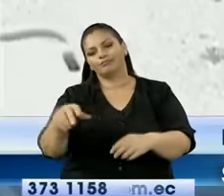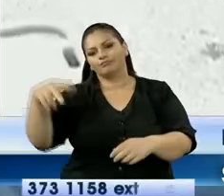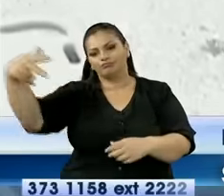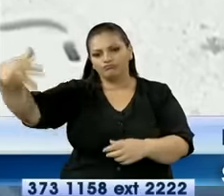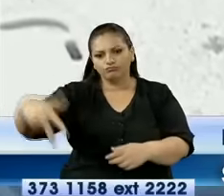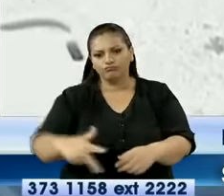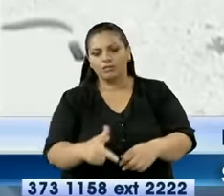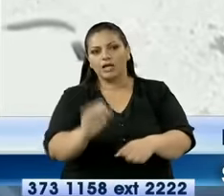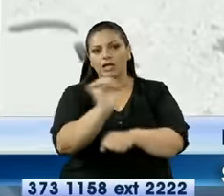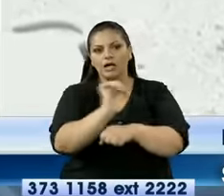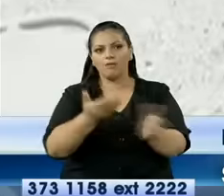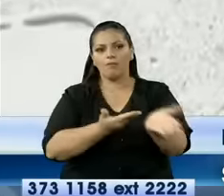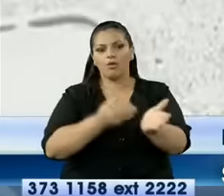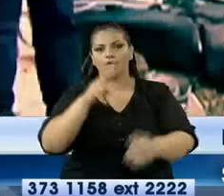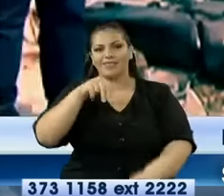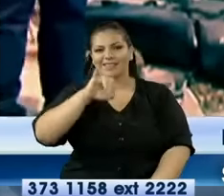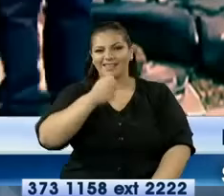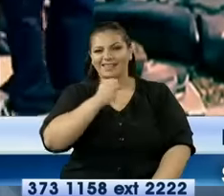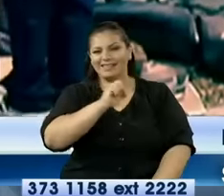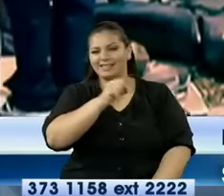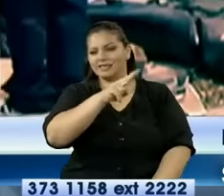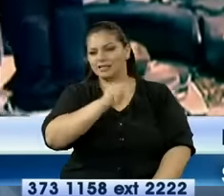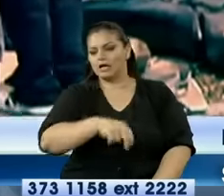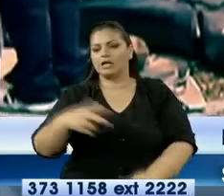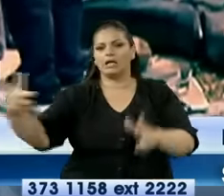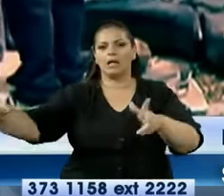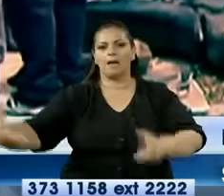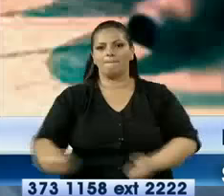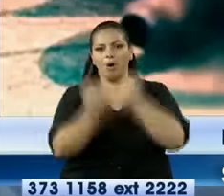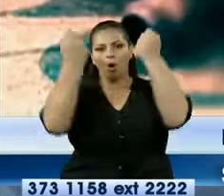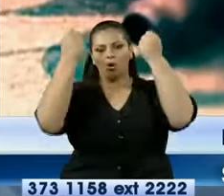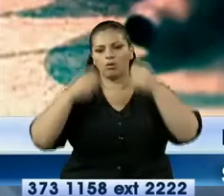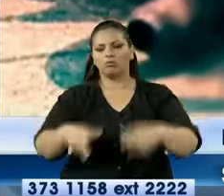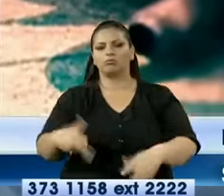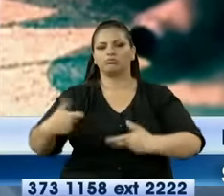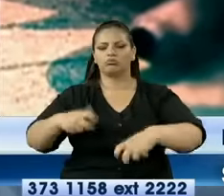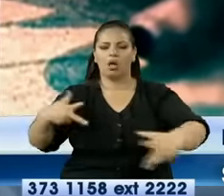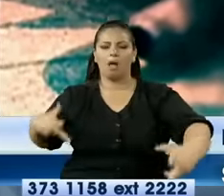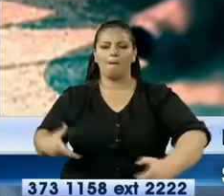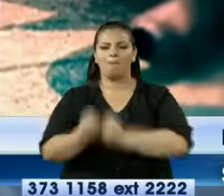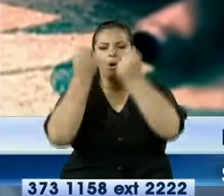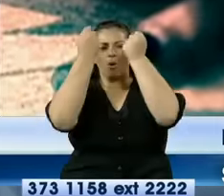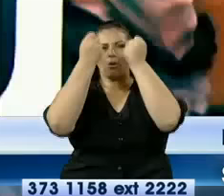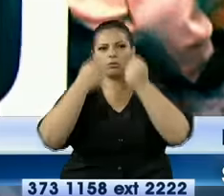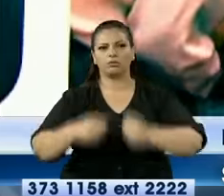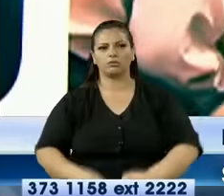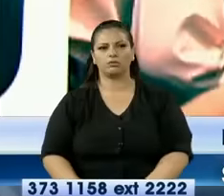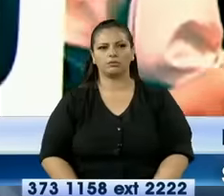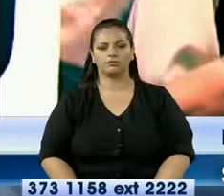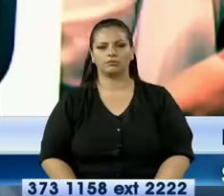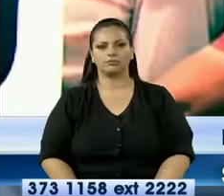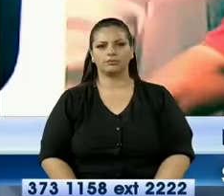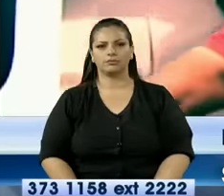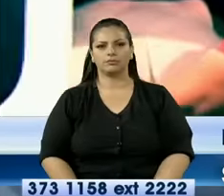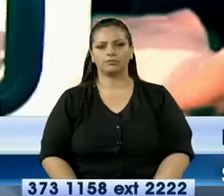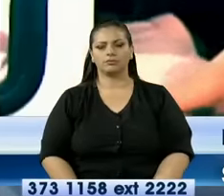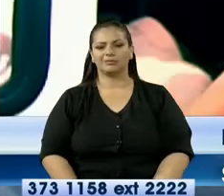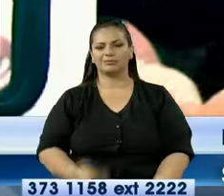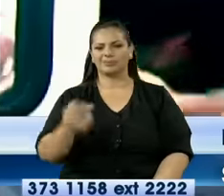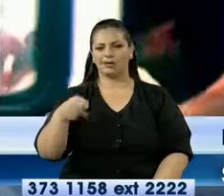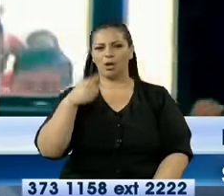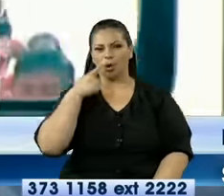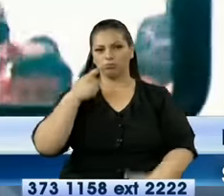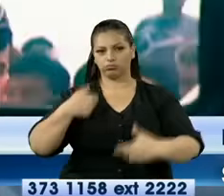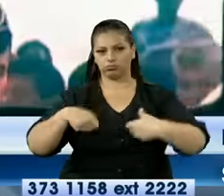Nissan y con la moto. El conductor, que habría sufrido el ataque mientras llevaba el control del auto, resultó con heridas en su